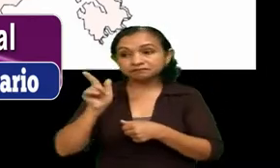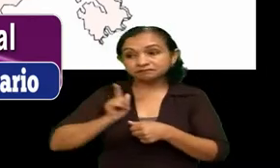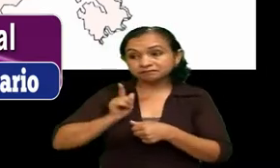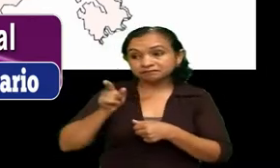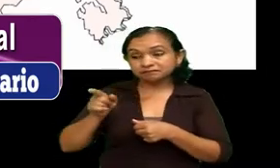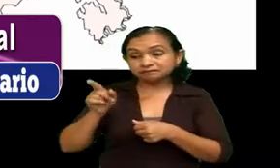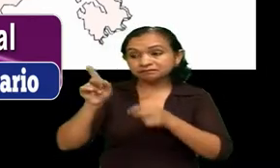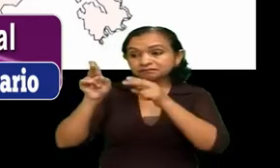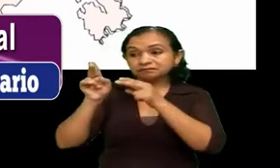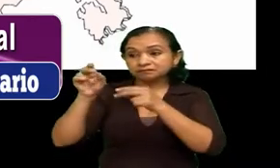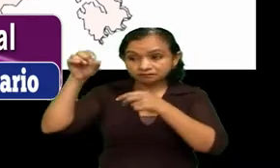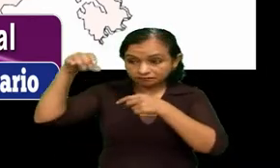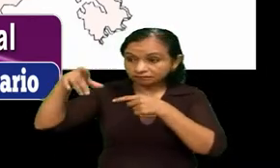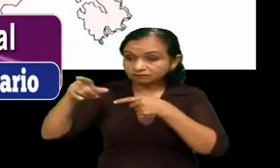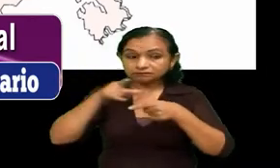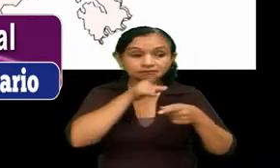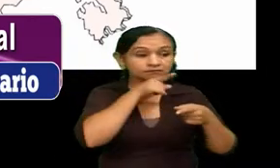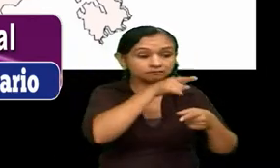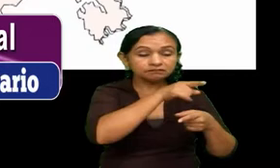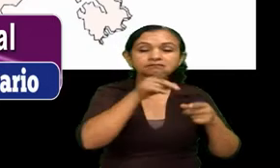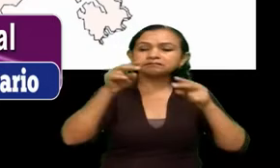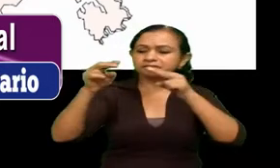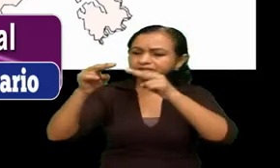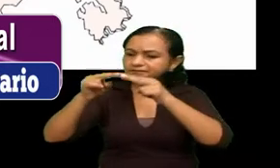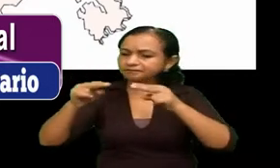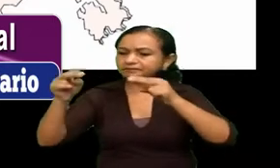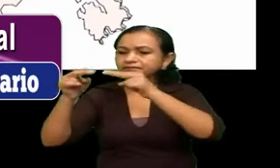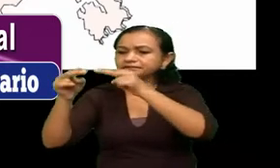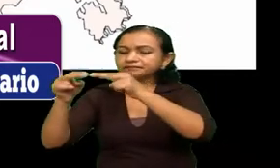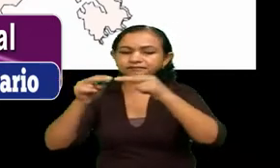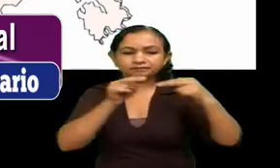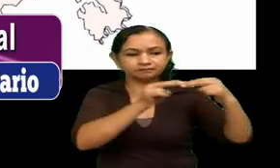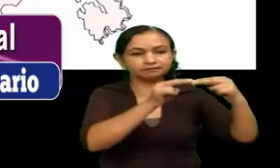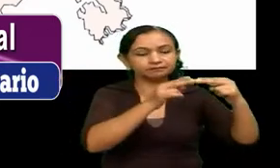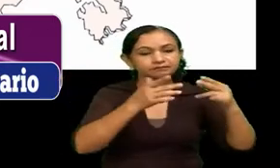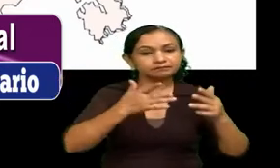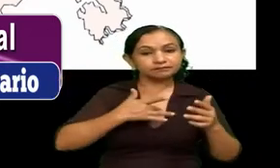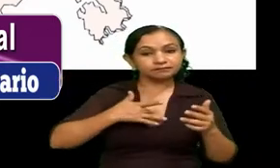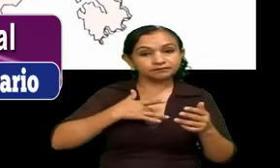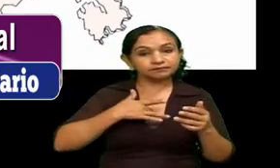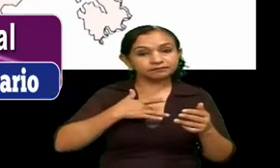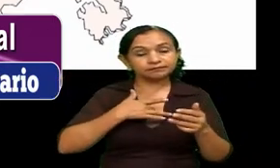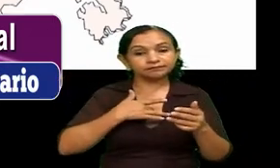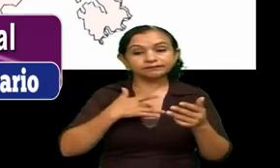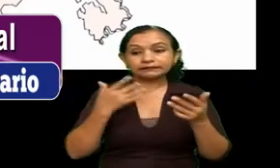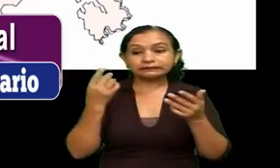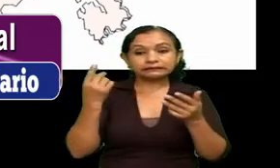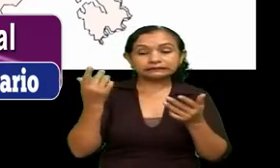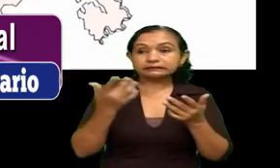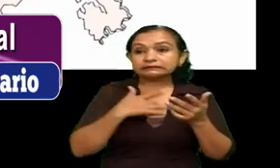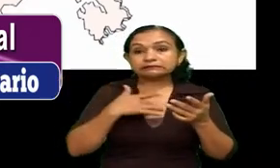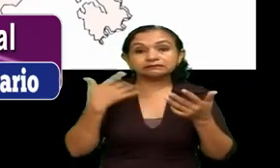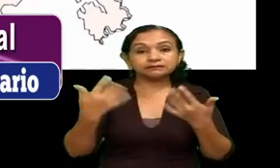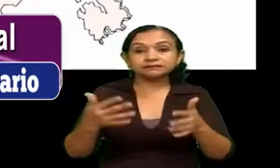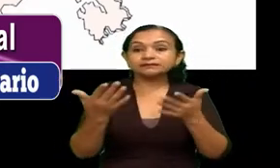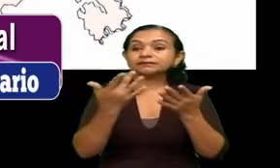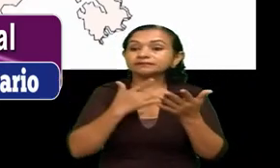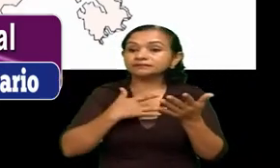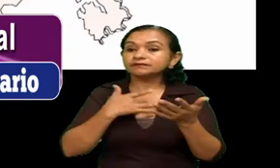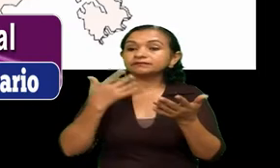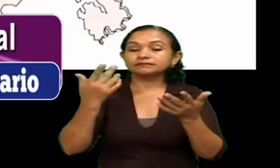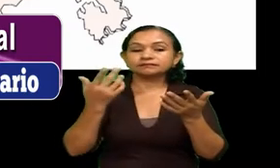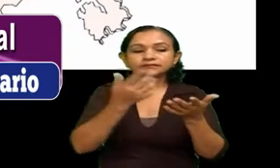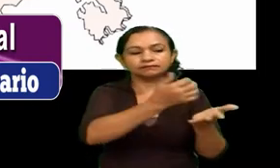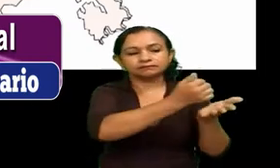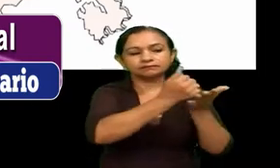podés conectarte a ellos, empezás a conectarte, y si necesitas en ese momento de emergencia energía, ellos también te